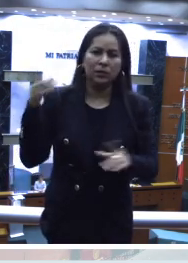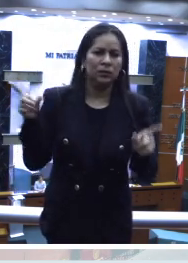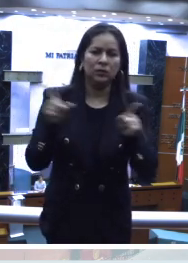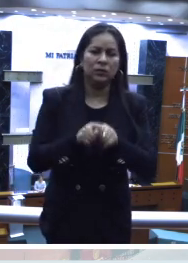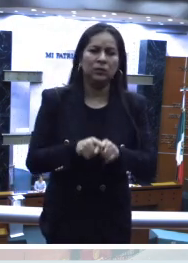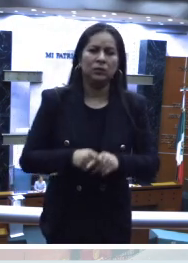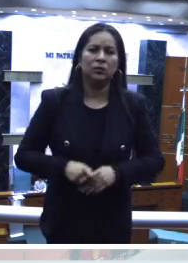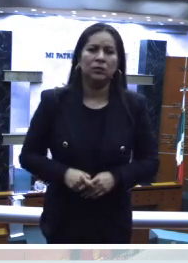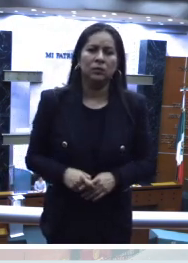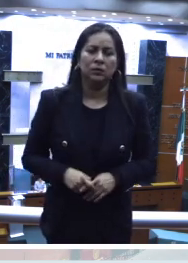cuánto